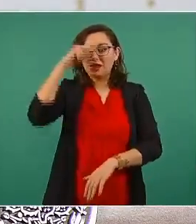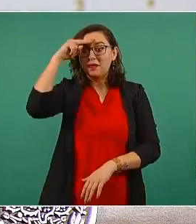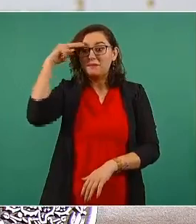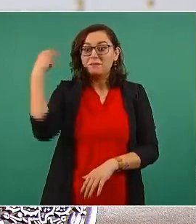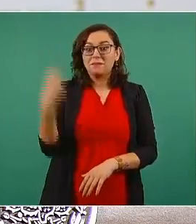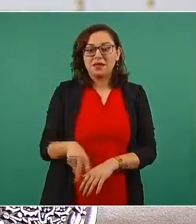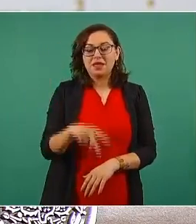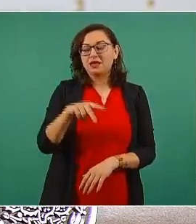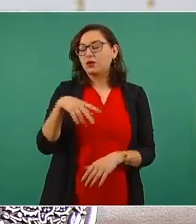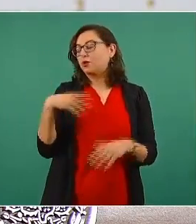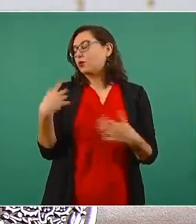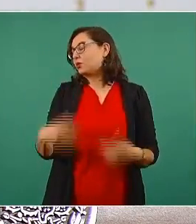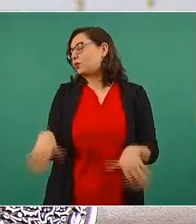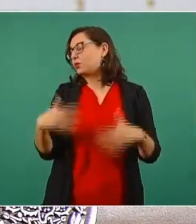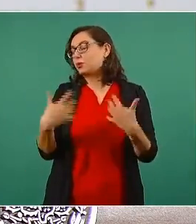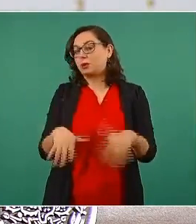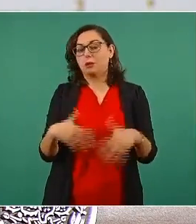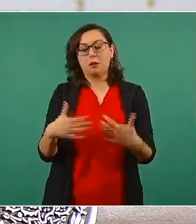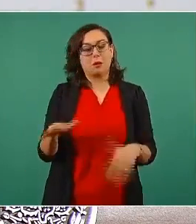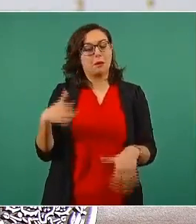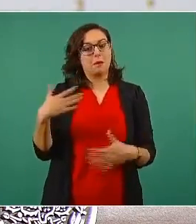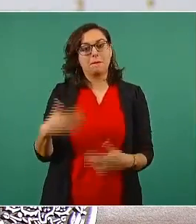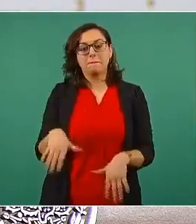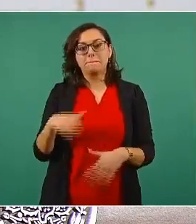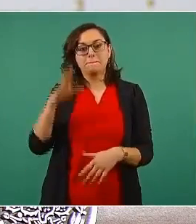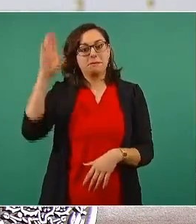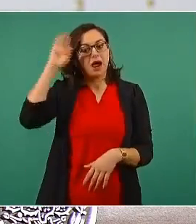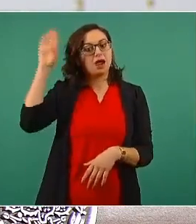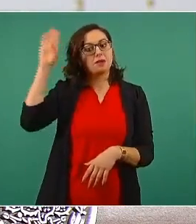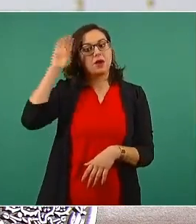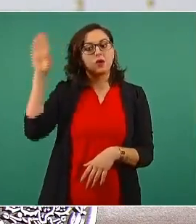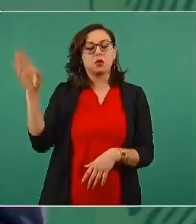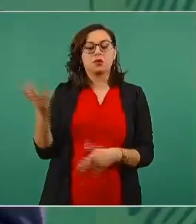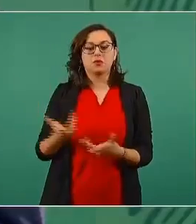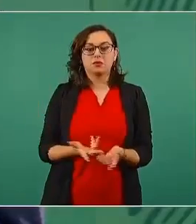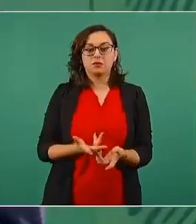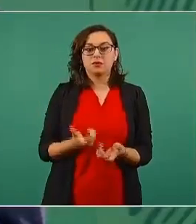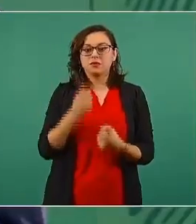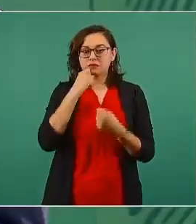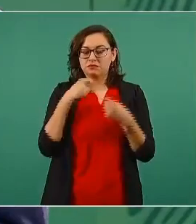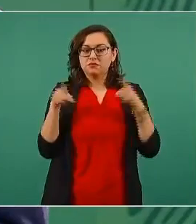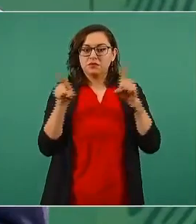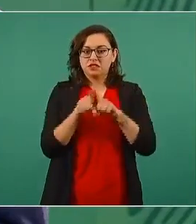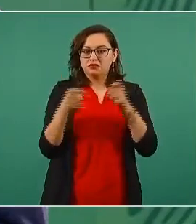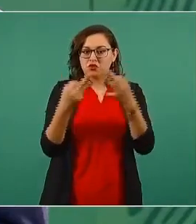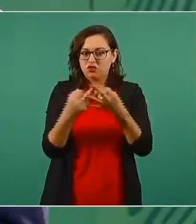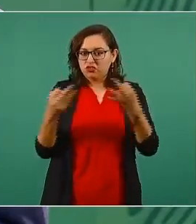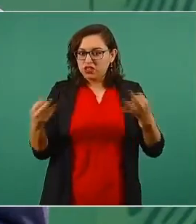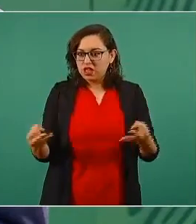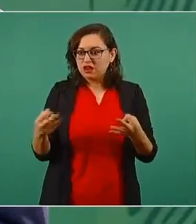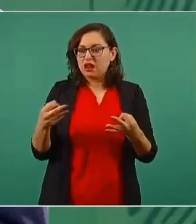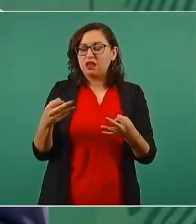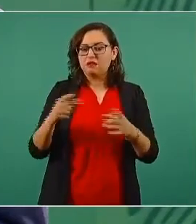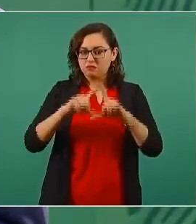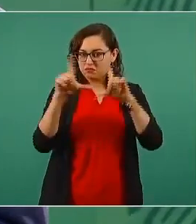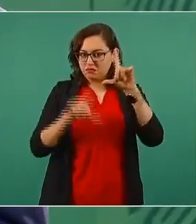no peores, pero también muy malas. Vende otra parte del territorio,